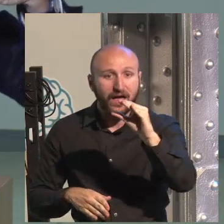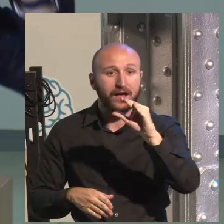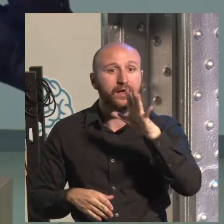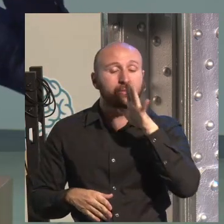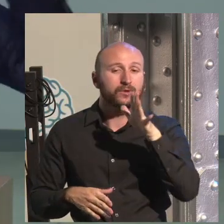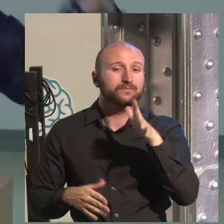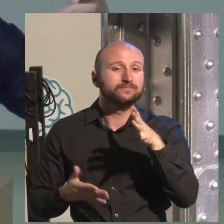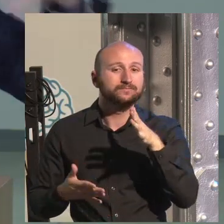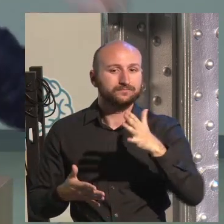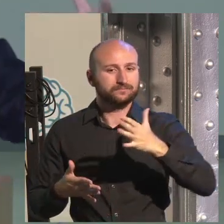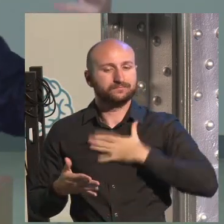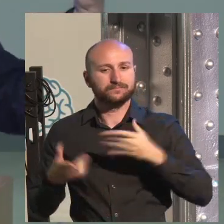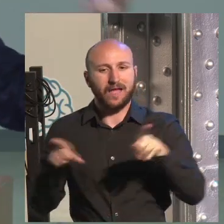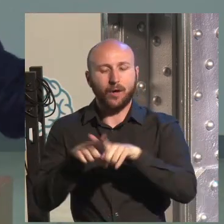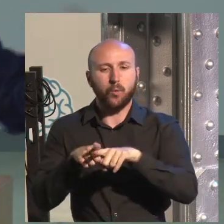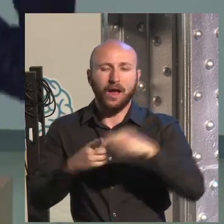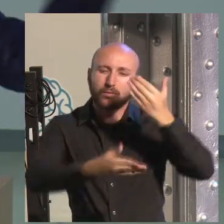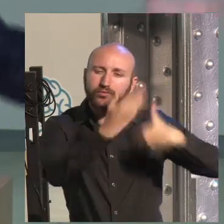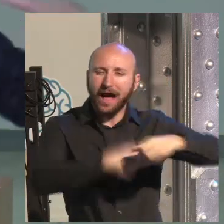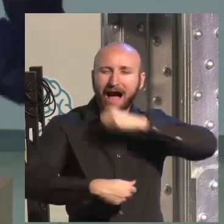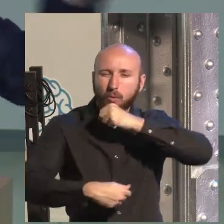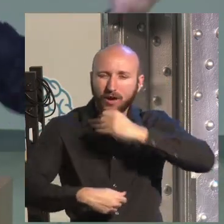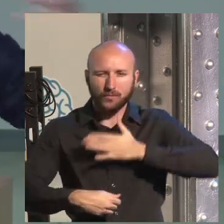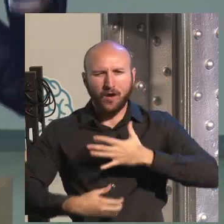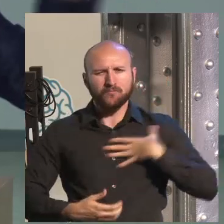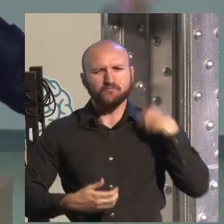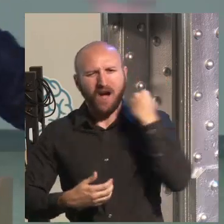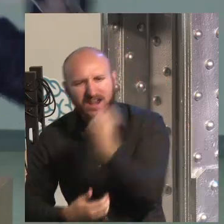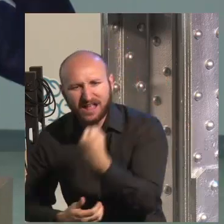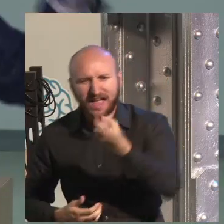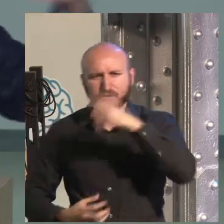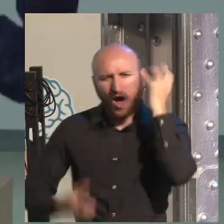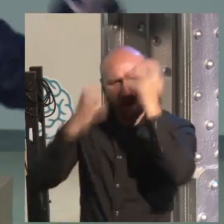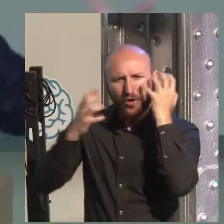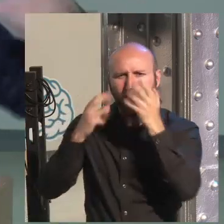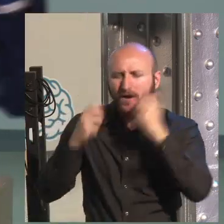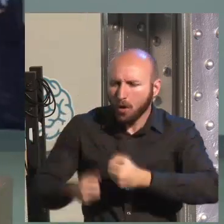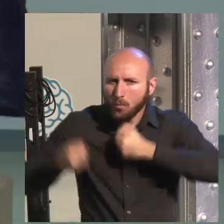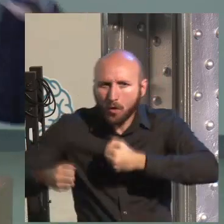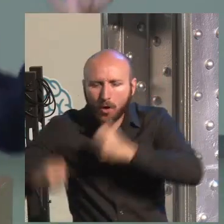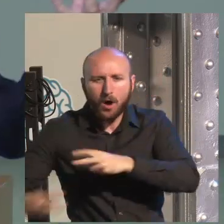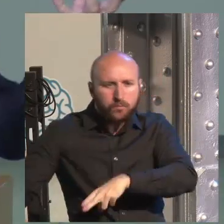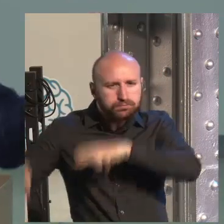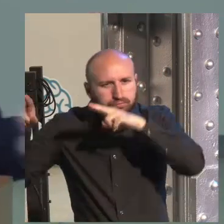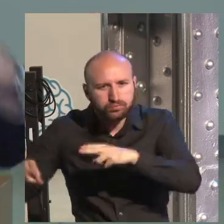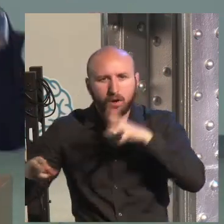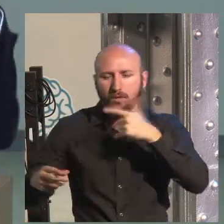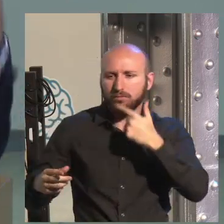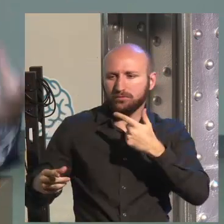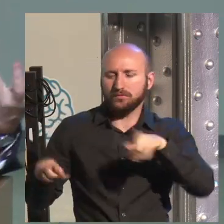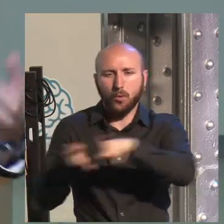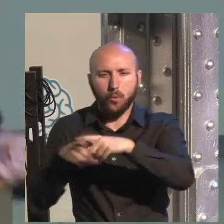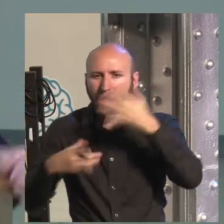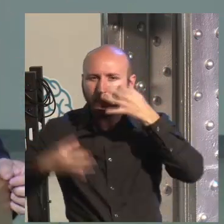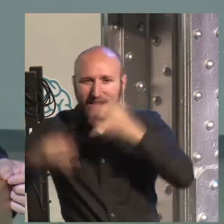a nuestros valientes abuelos, ¿no? Que se enfrentaban a los animales y que recorrían largas distancias, que desafiaban grandes peligros, que